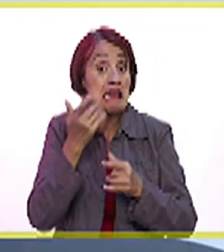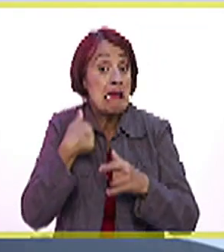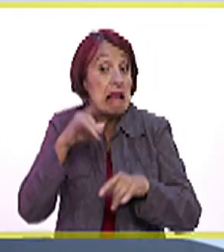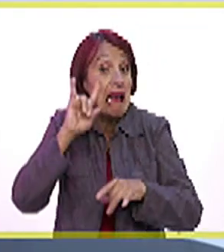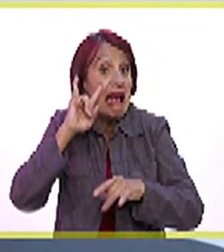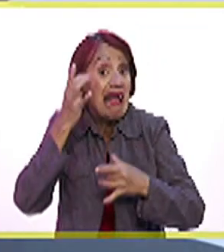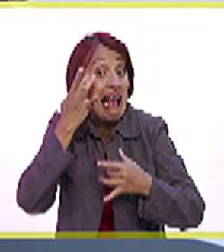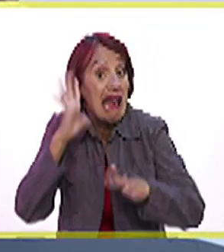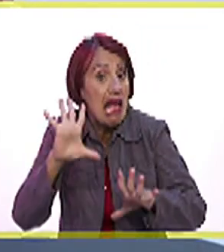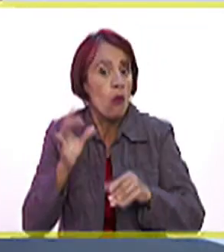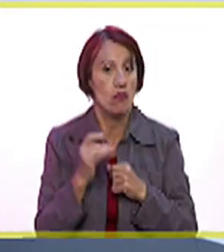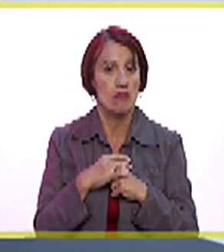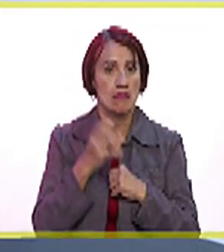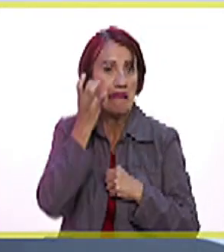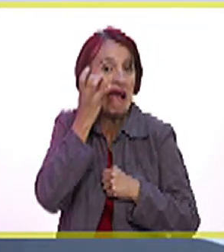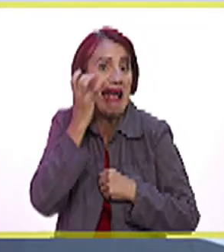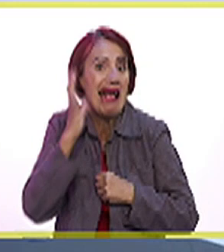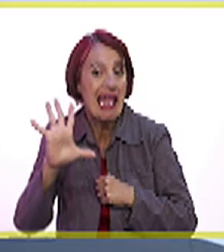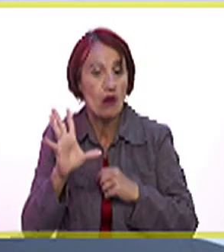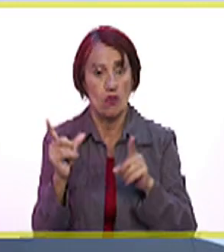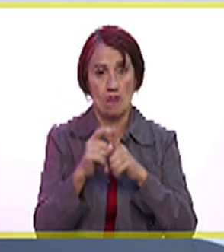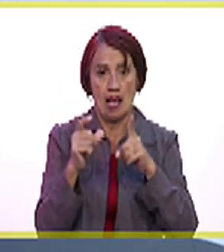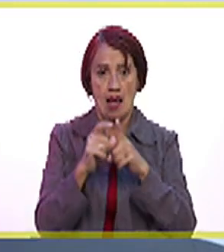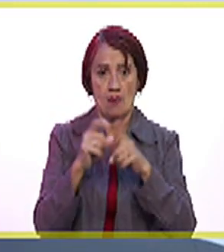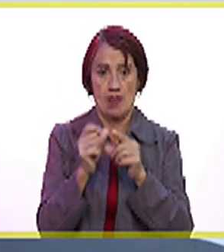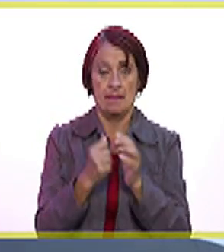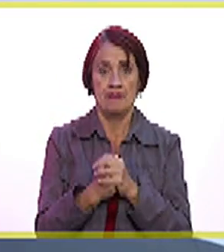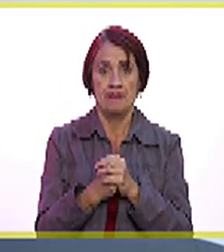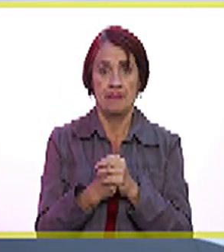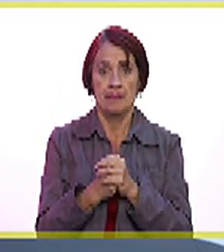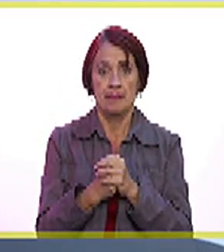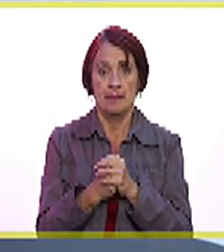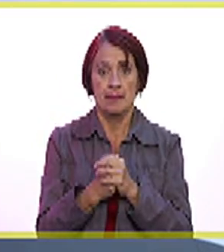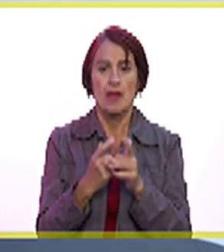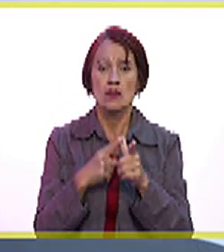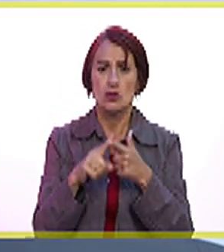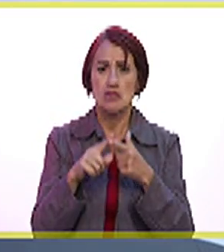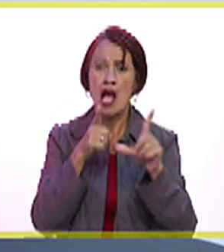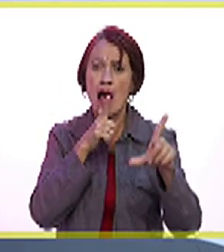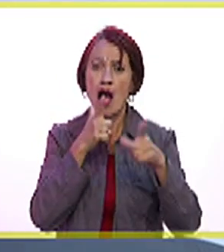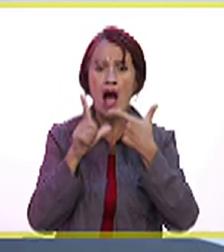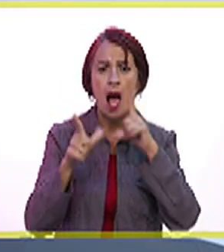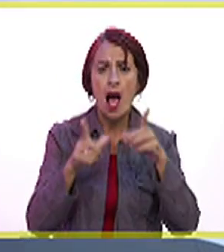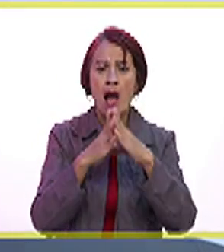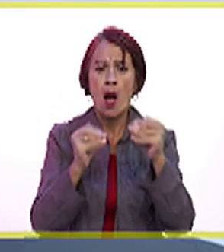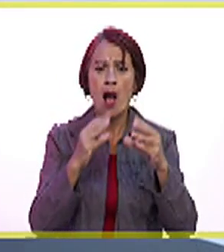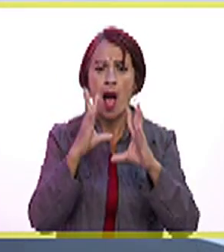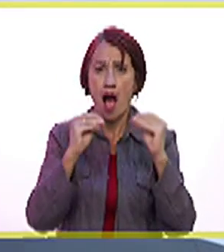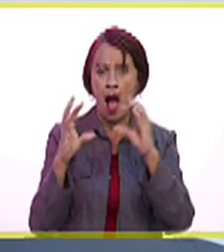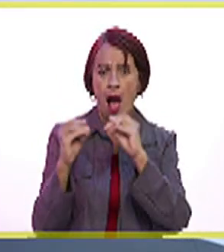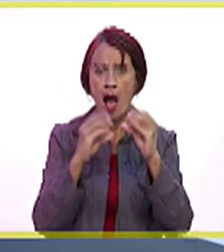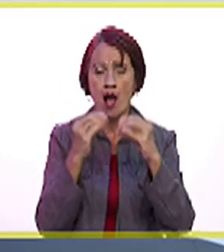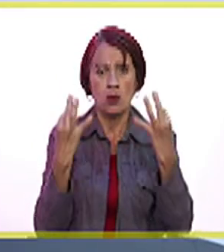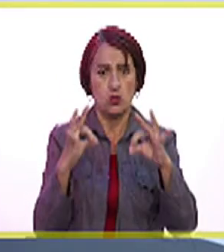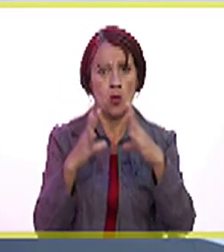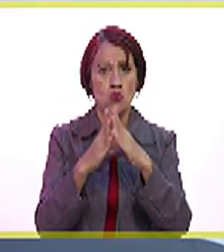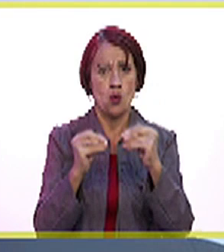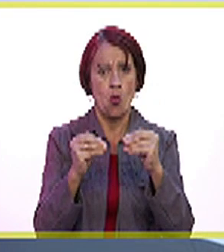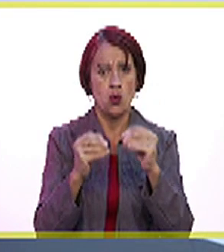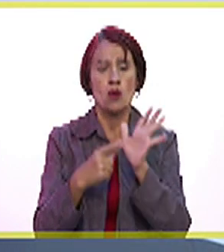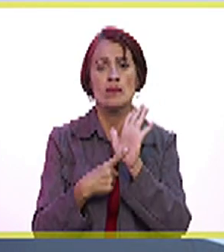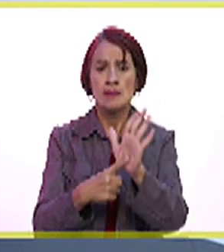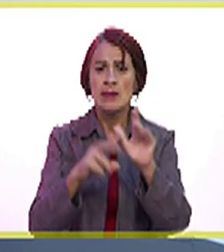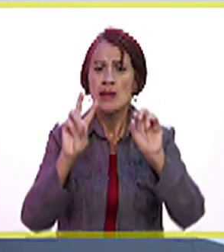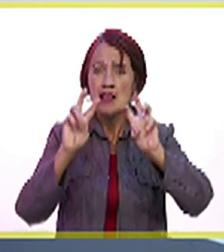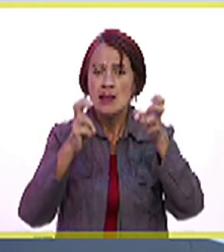esto o decir lo otro como tal. Ahora bien, ¿qué es el habla coloquial? Se llama registro coloquial al empleo del lenguaje de un